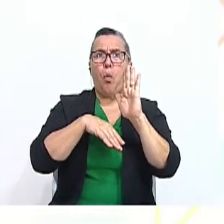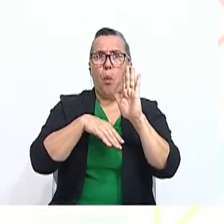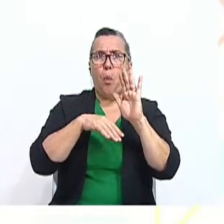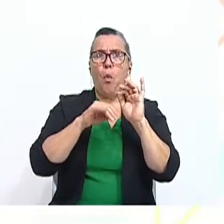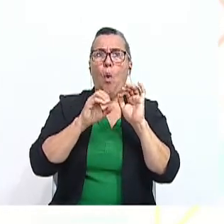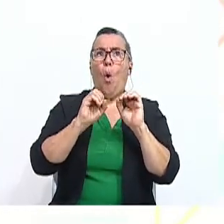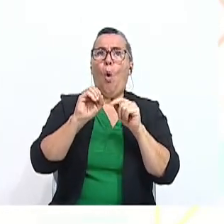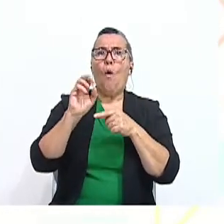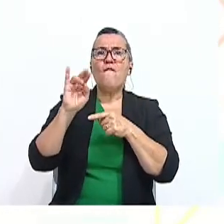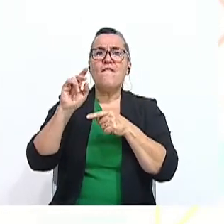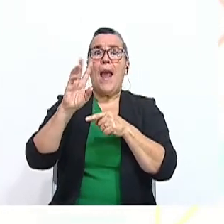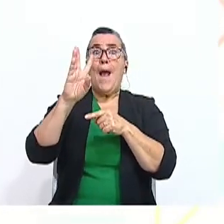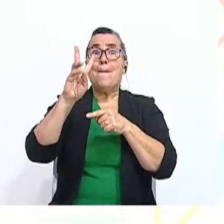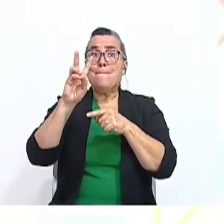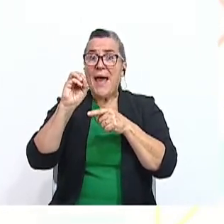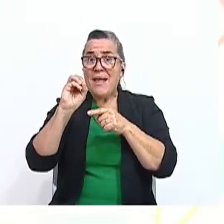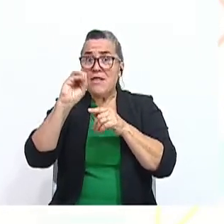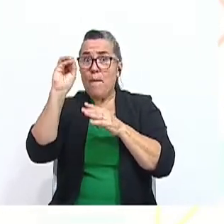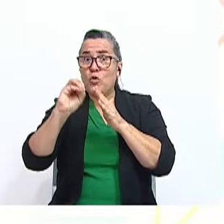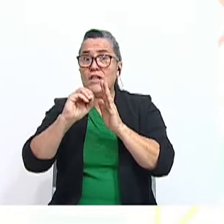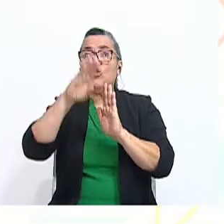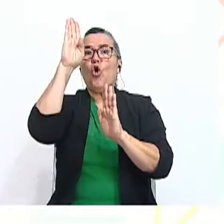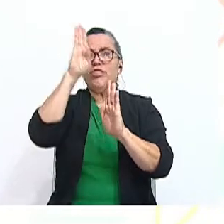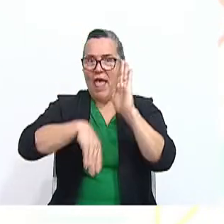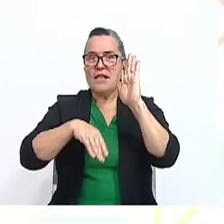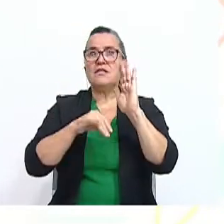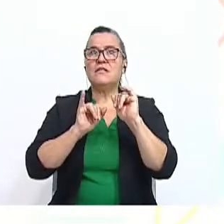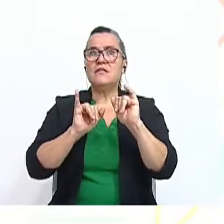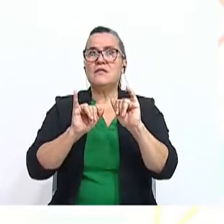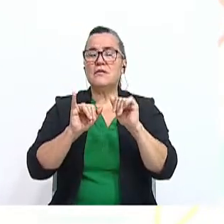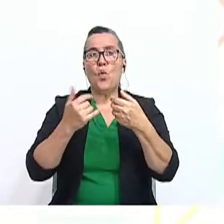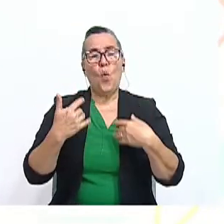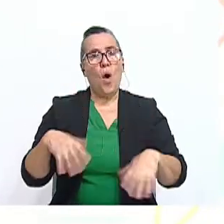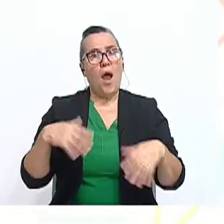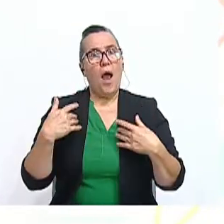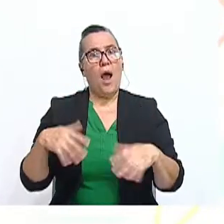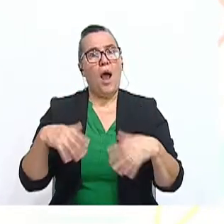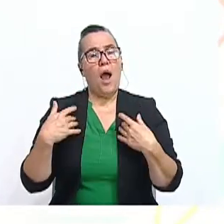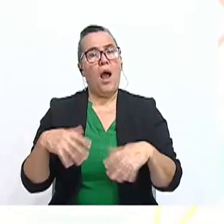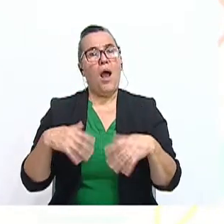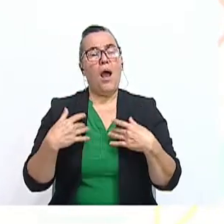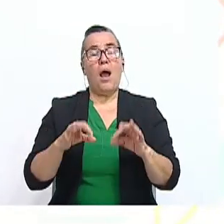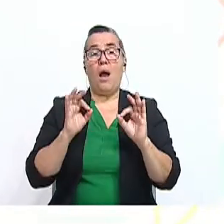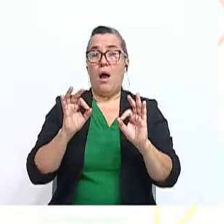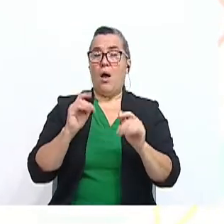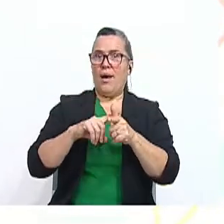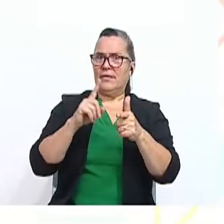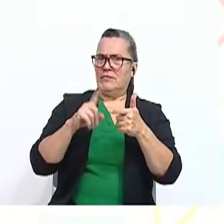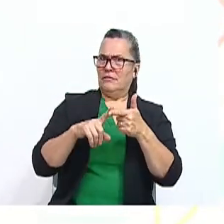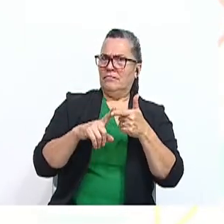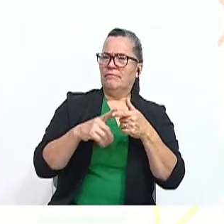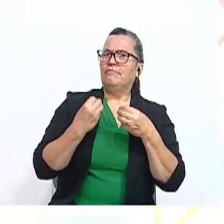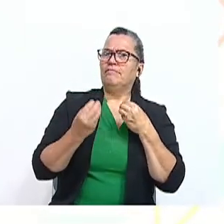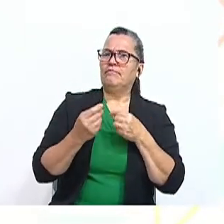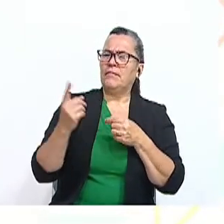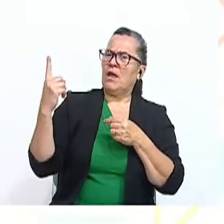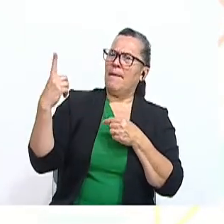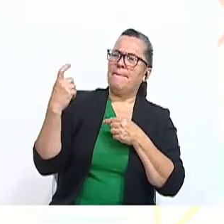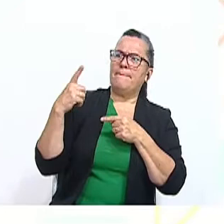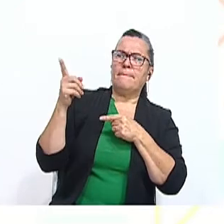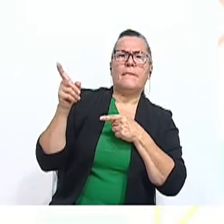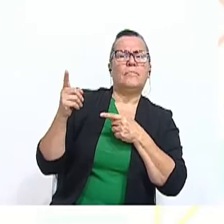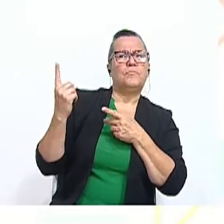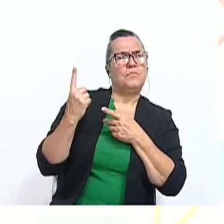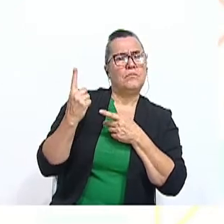un 20% de descuento. ¡Wow! Entonces, ella me pregunta, ¿y